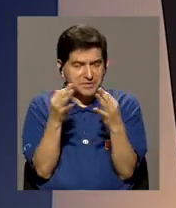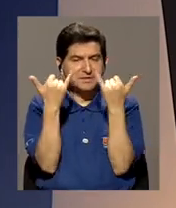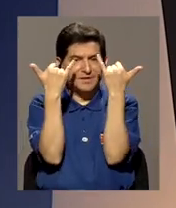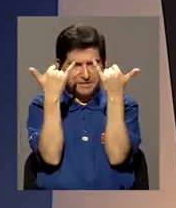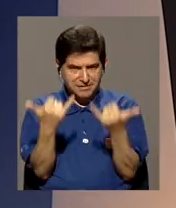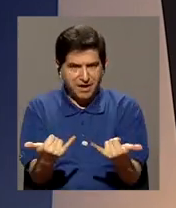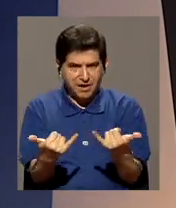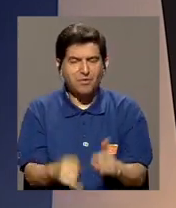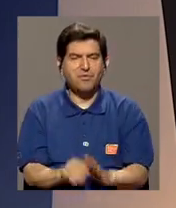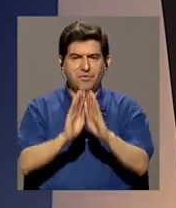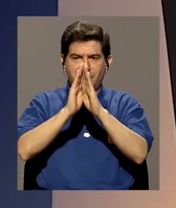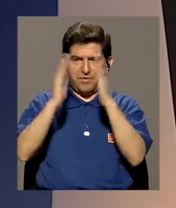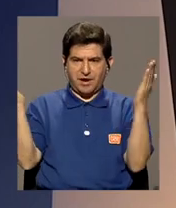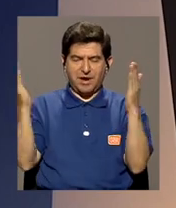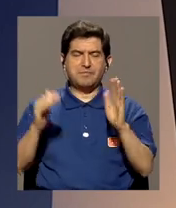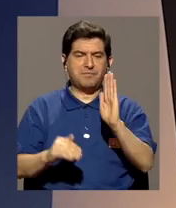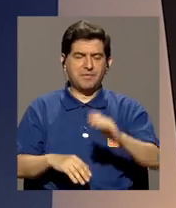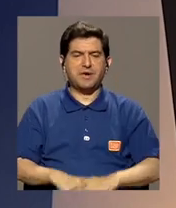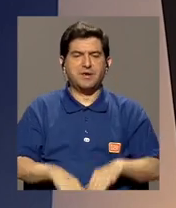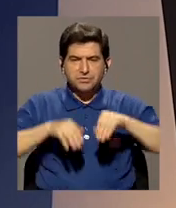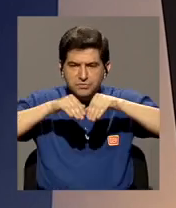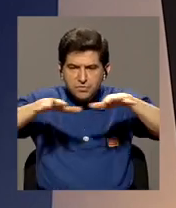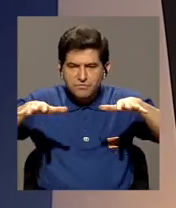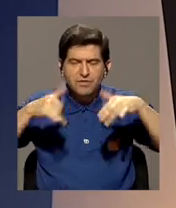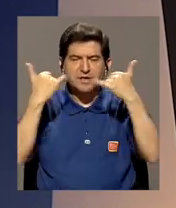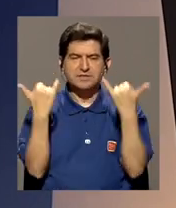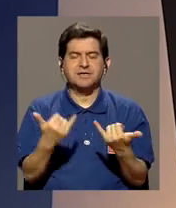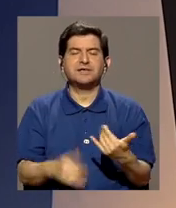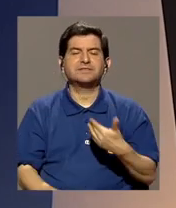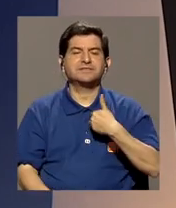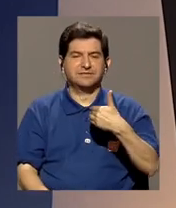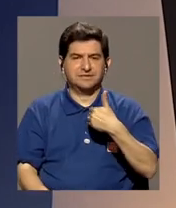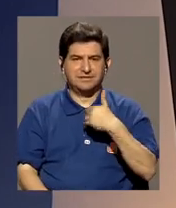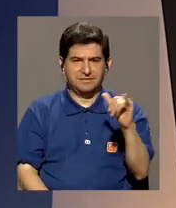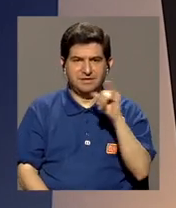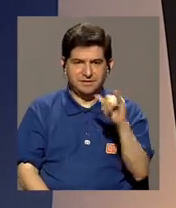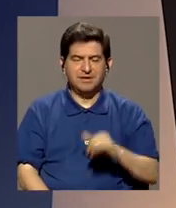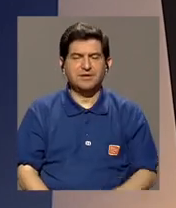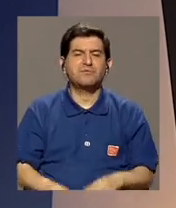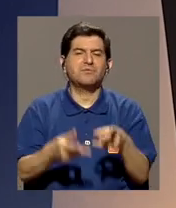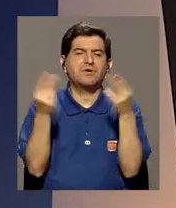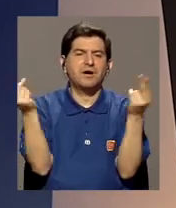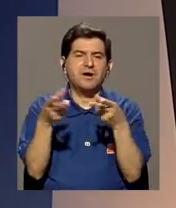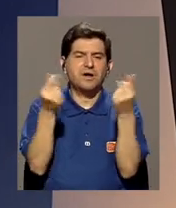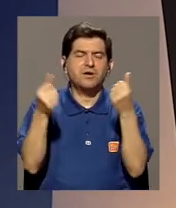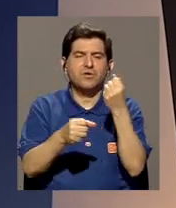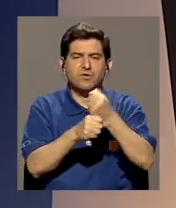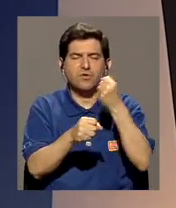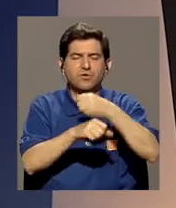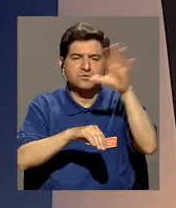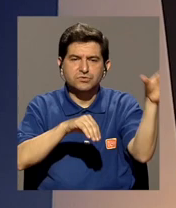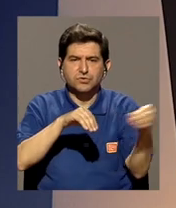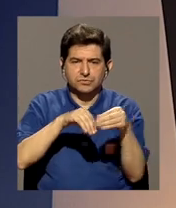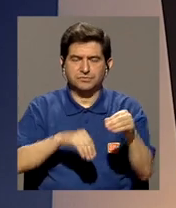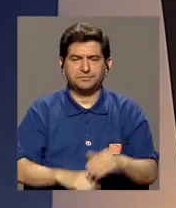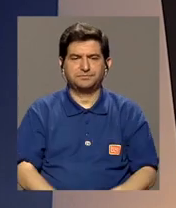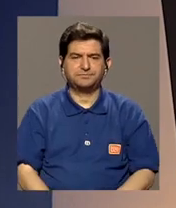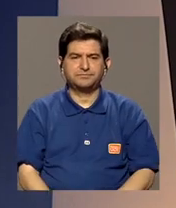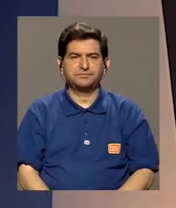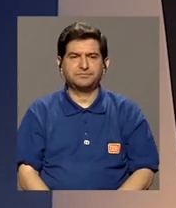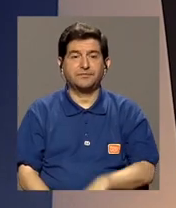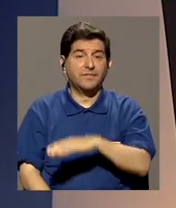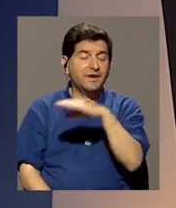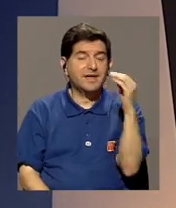este ahora a la ampliable a su alcance ya va a traer digámoslo así en sus costos operativos adicionales